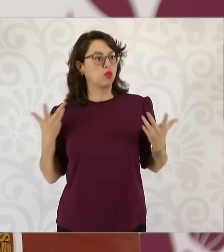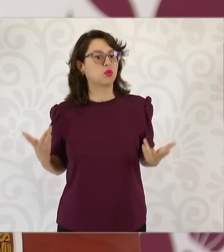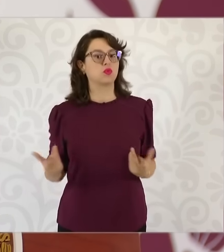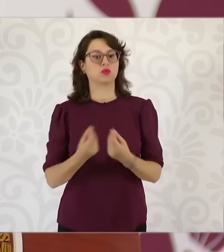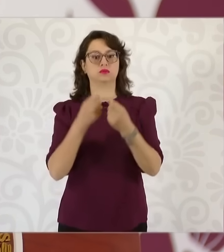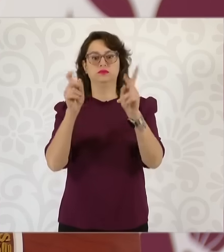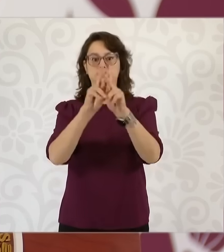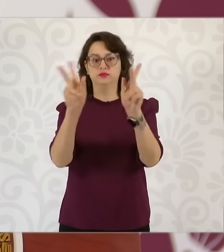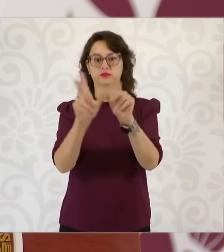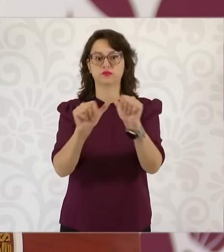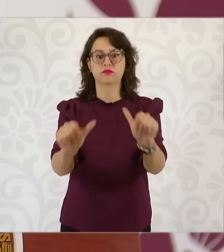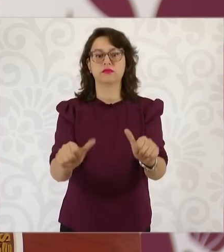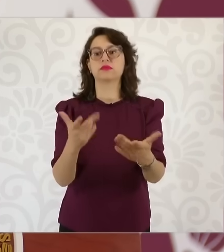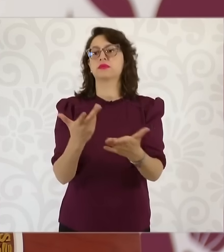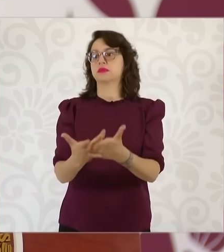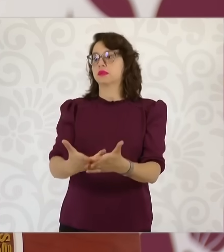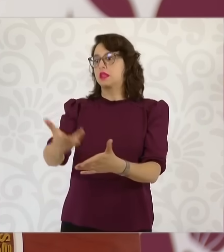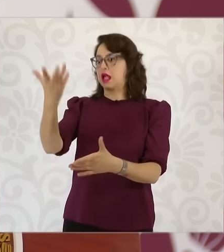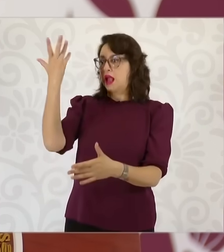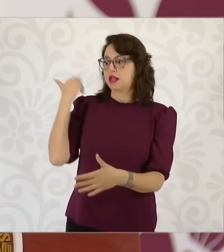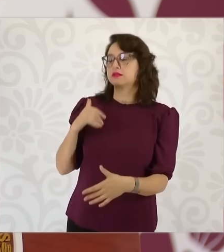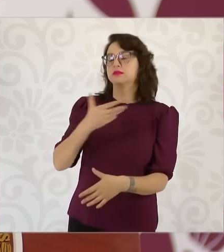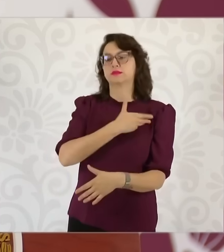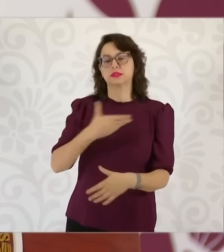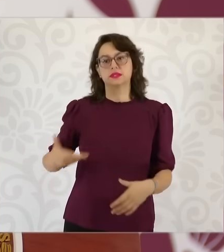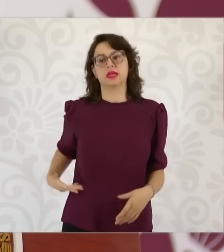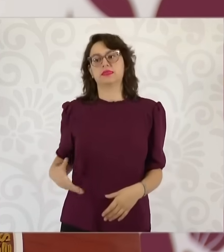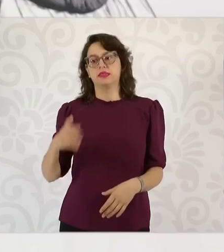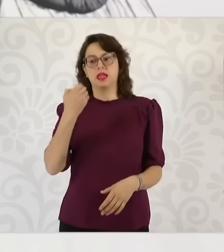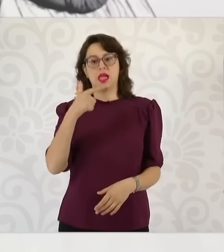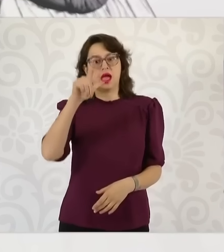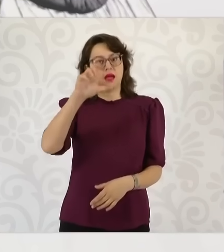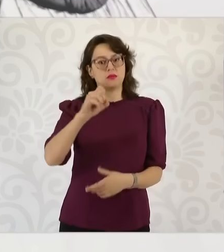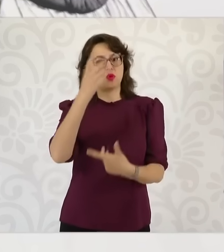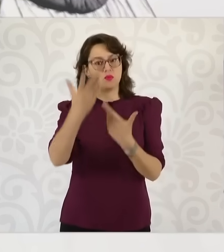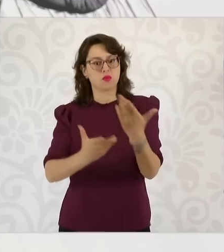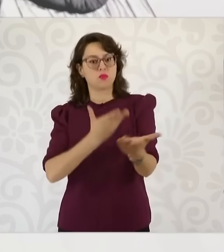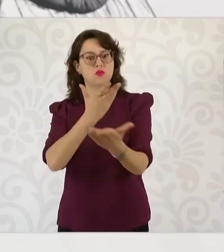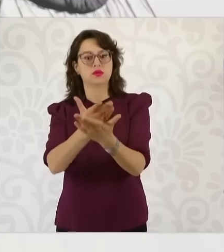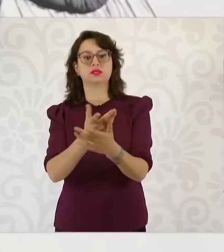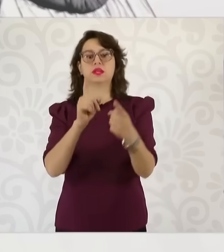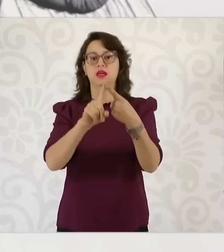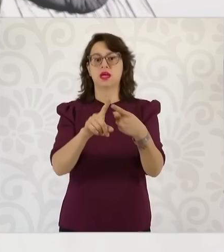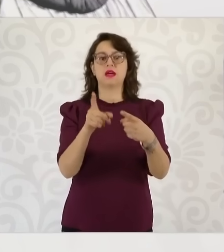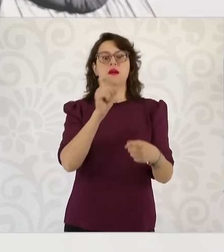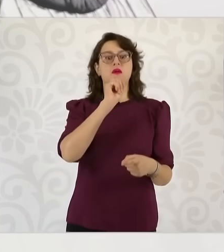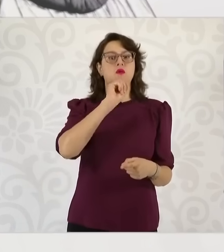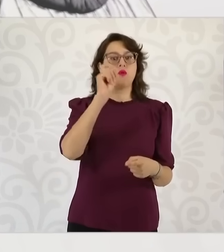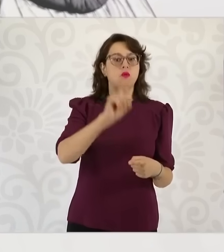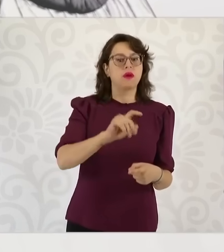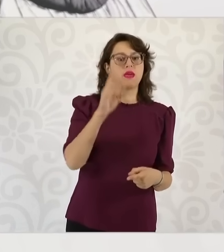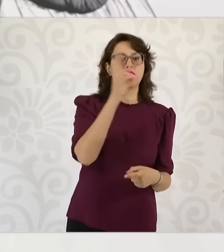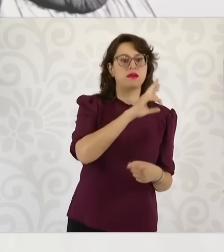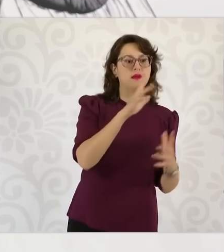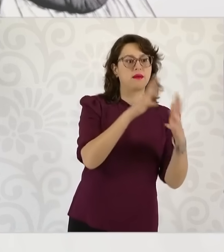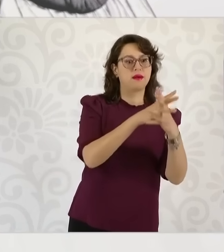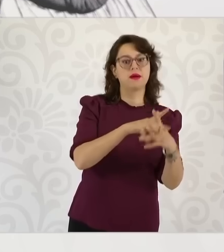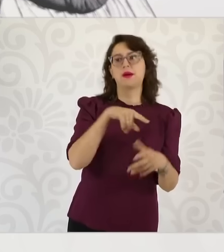hizo propuestas, tanto para la guerra en Ucrania como para la situación de